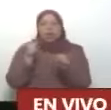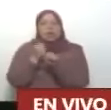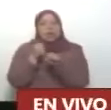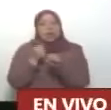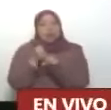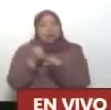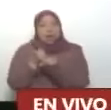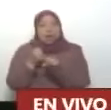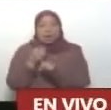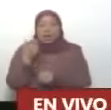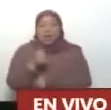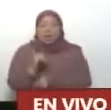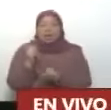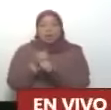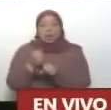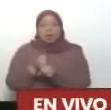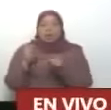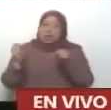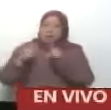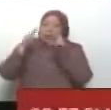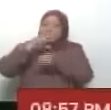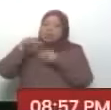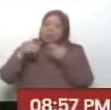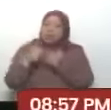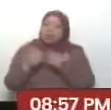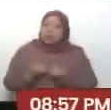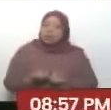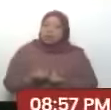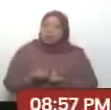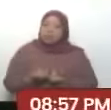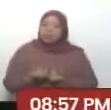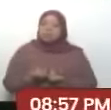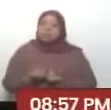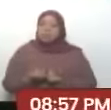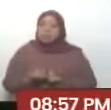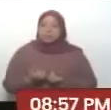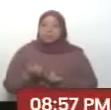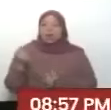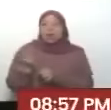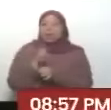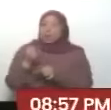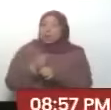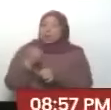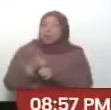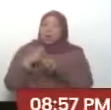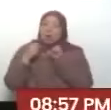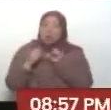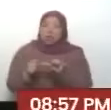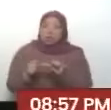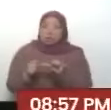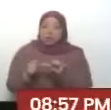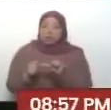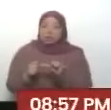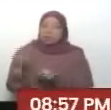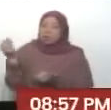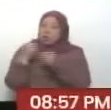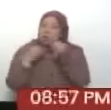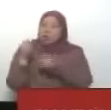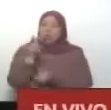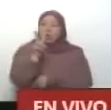que hicieron para el despertar nacional. Pero el trabajo continúa. Más